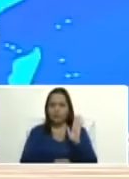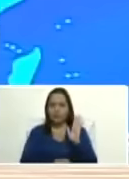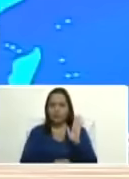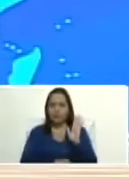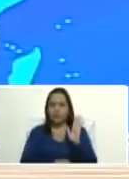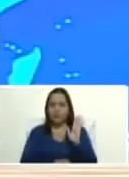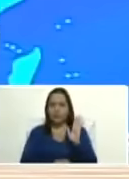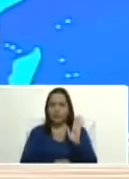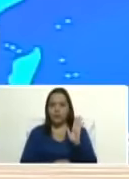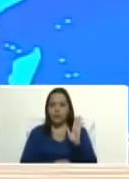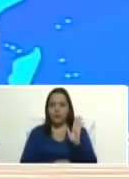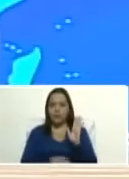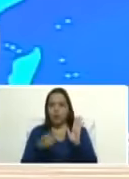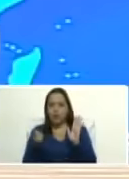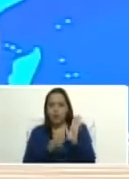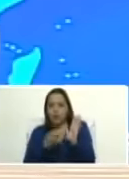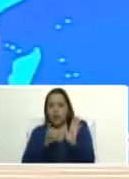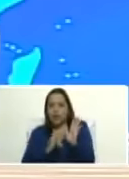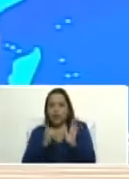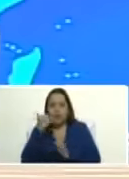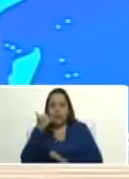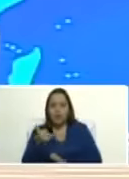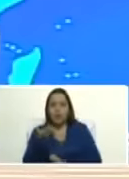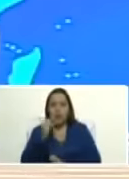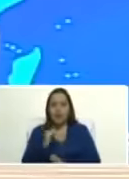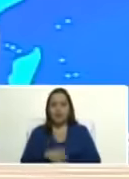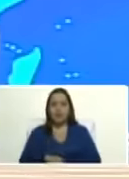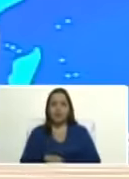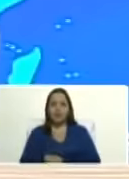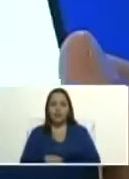Tú lo pones ahí el teléfono y te sale el canal de WhatsApp.